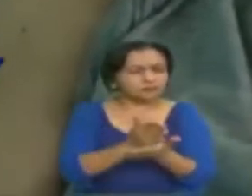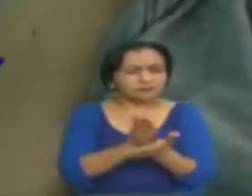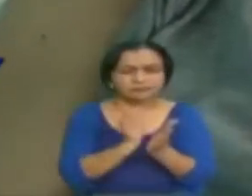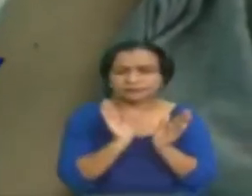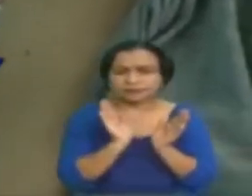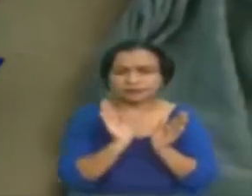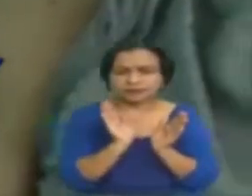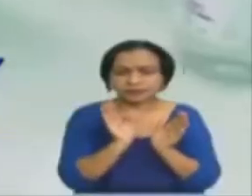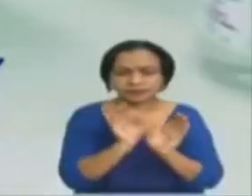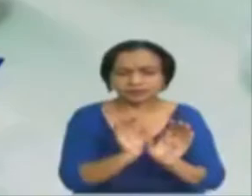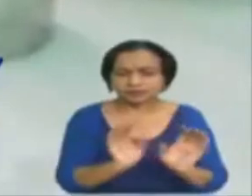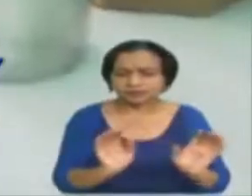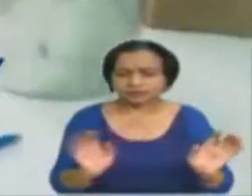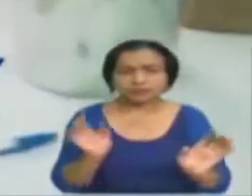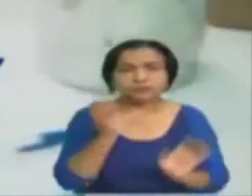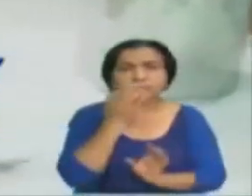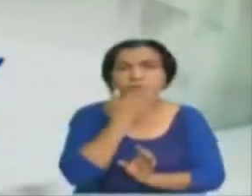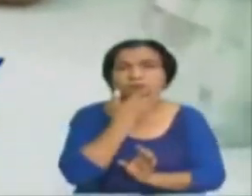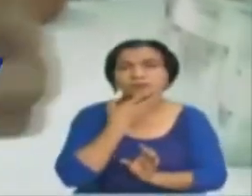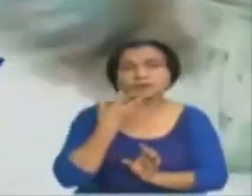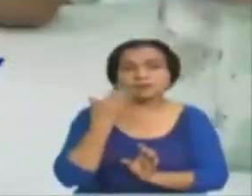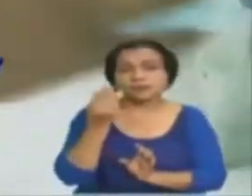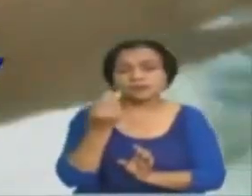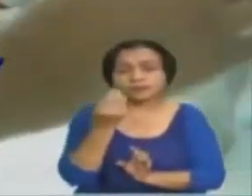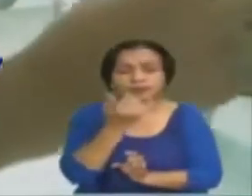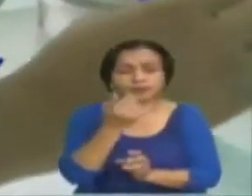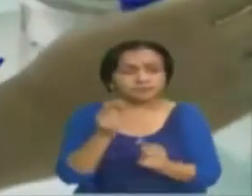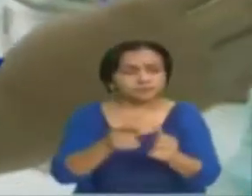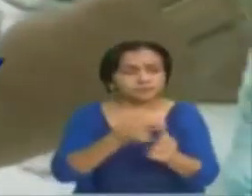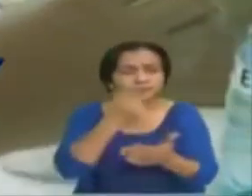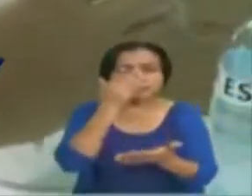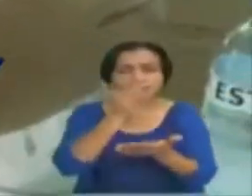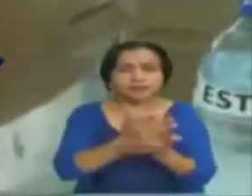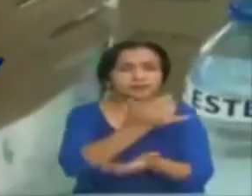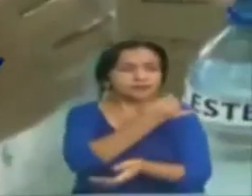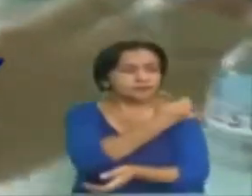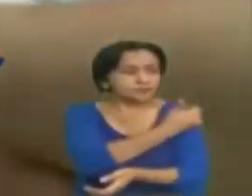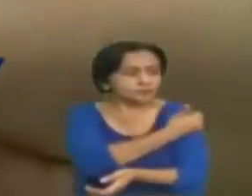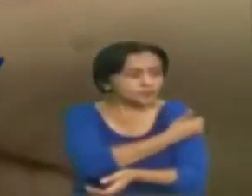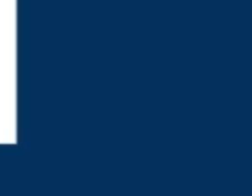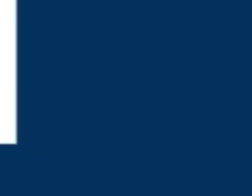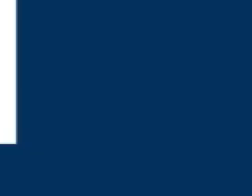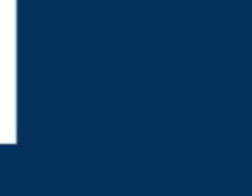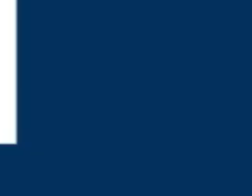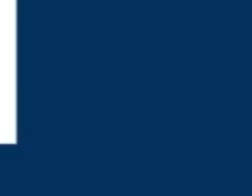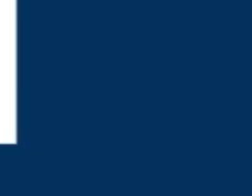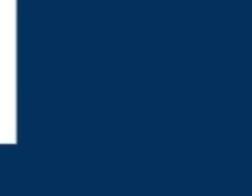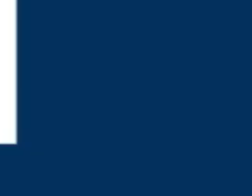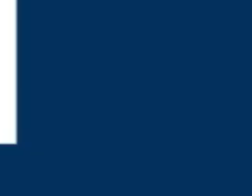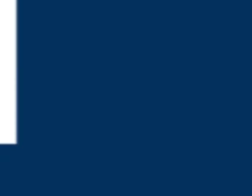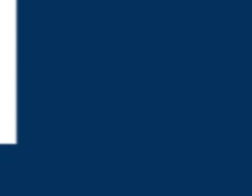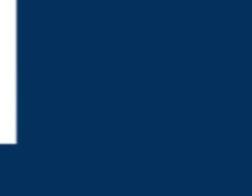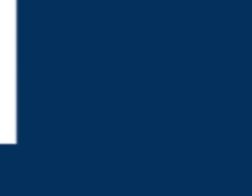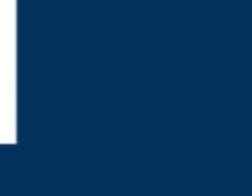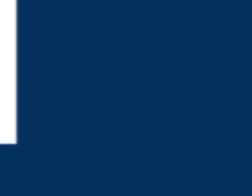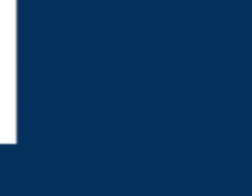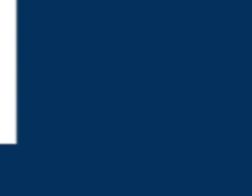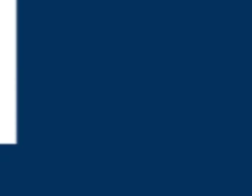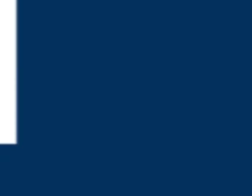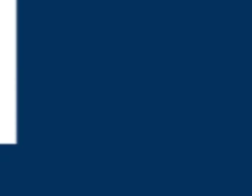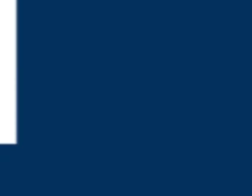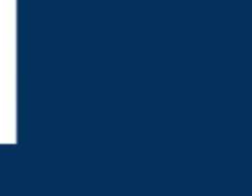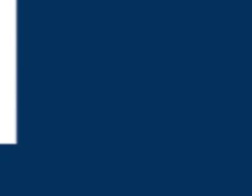Primario, Condego, Hospital Primario, La Trinidad, Escuela de Enfermería, San Nicolás, Centro de